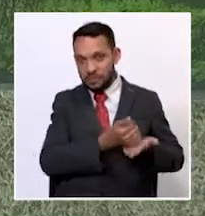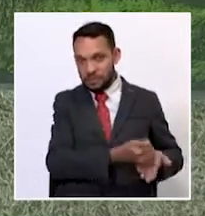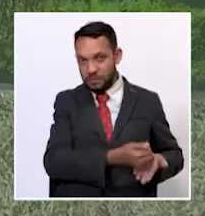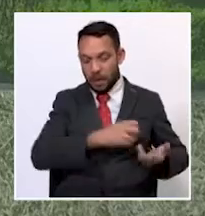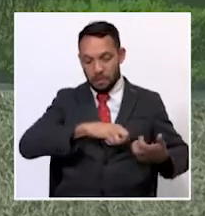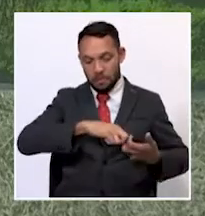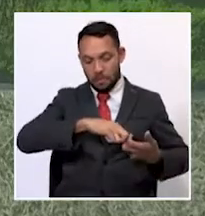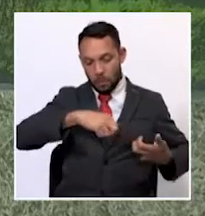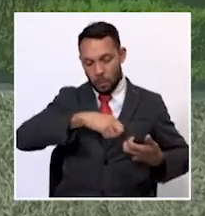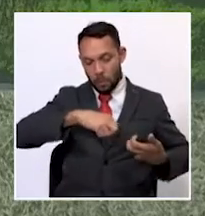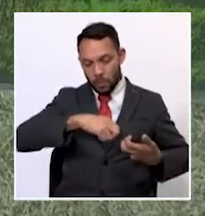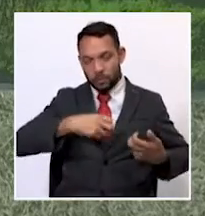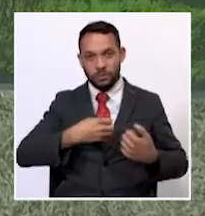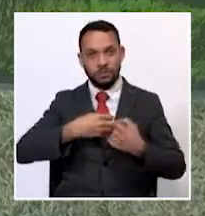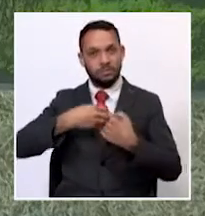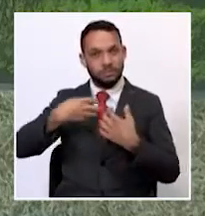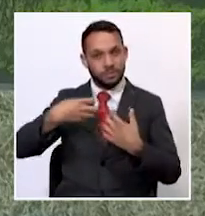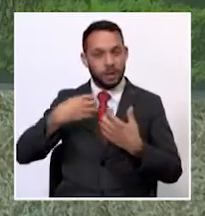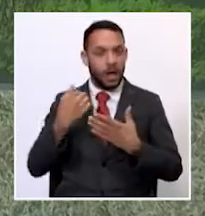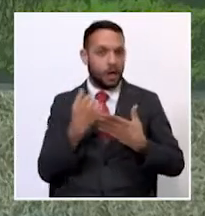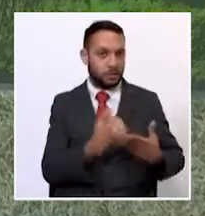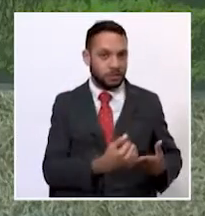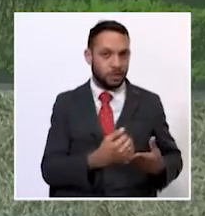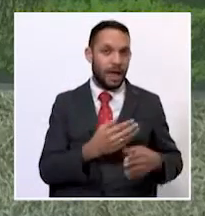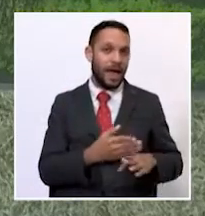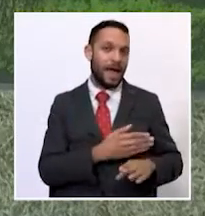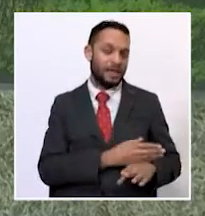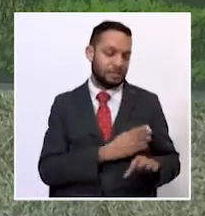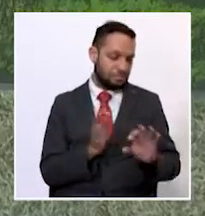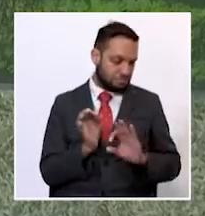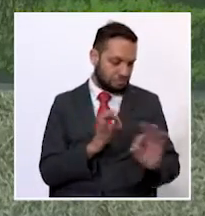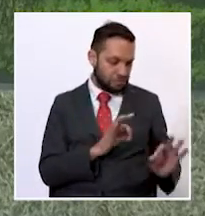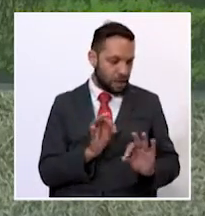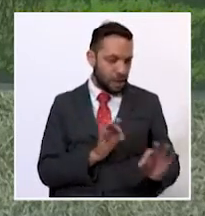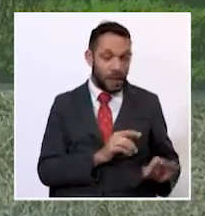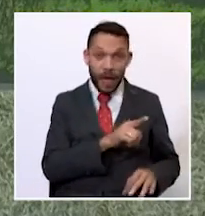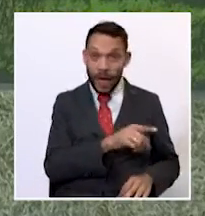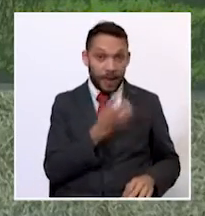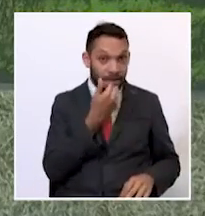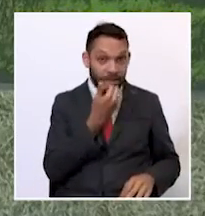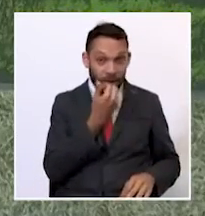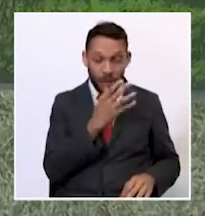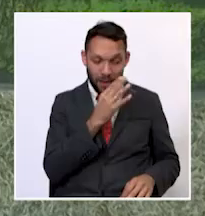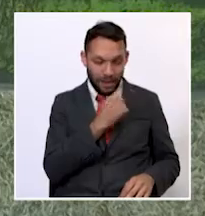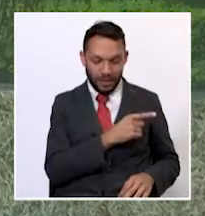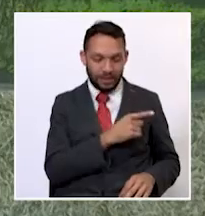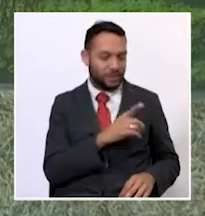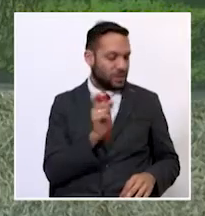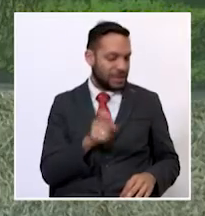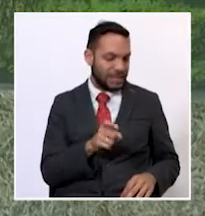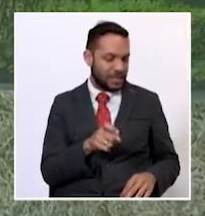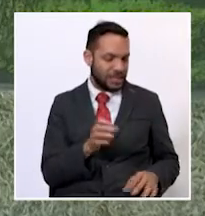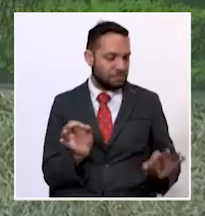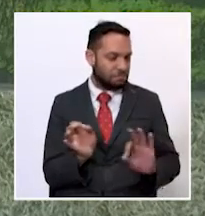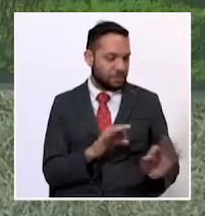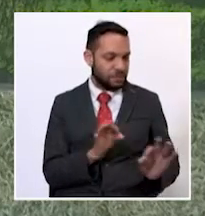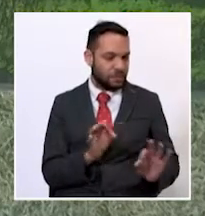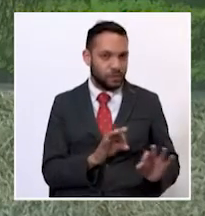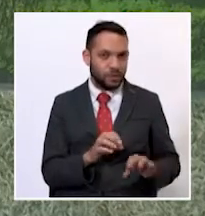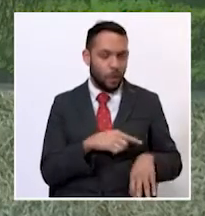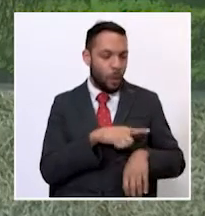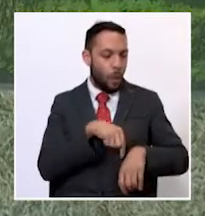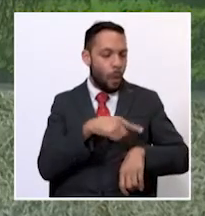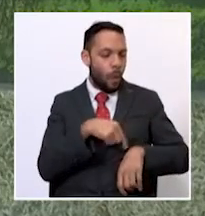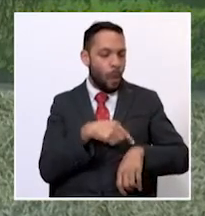demás, pero es prevenir, es evitar, porque las labores, los días laborales nuestros son